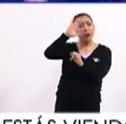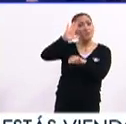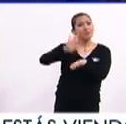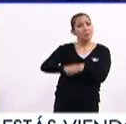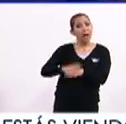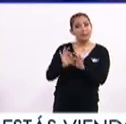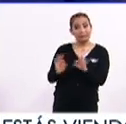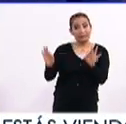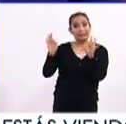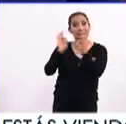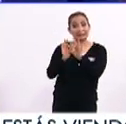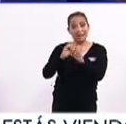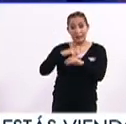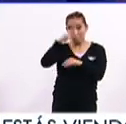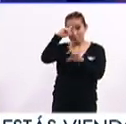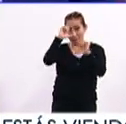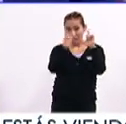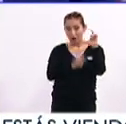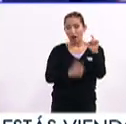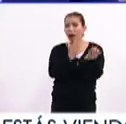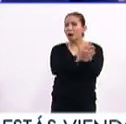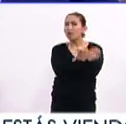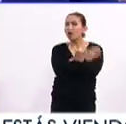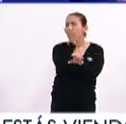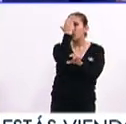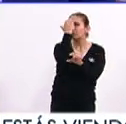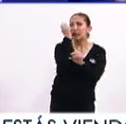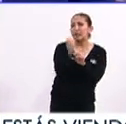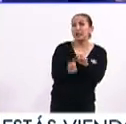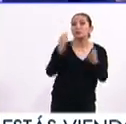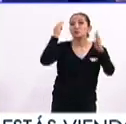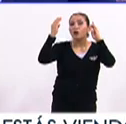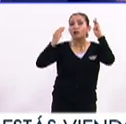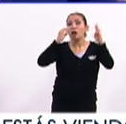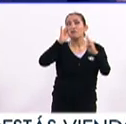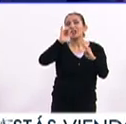culturales más importantes del país. Acompáñame